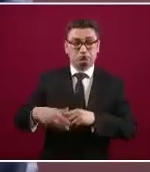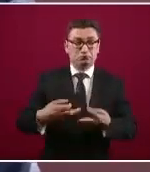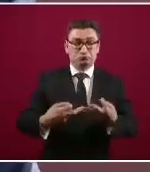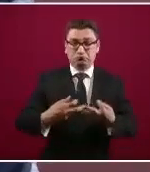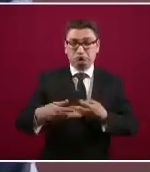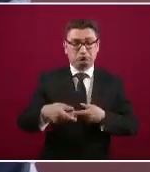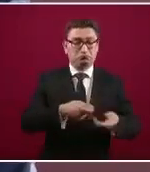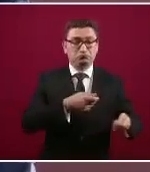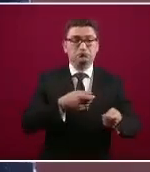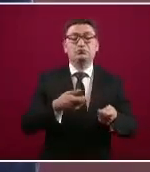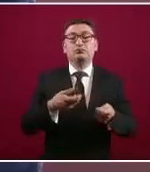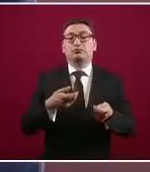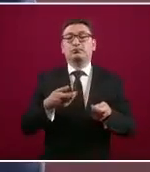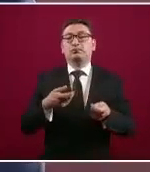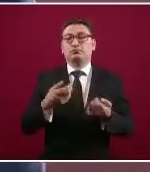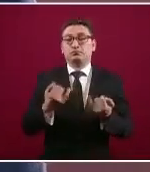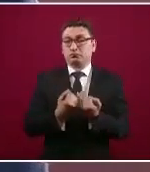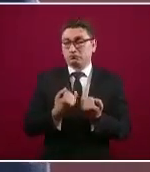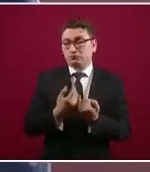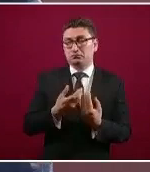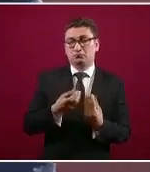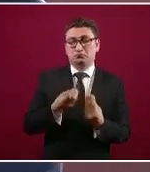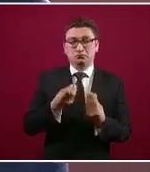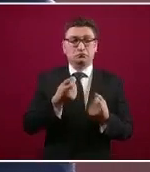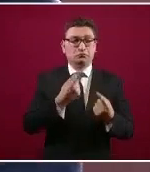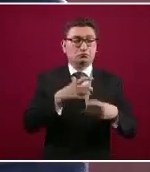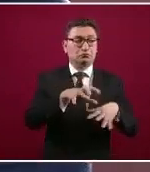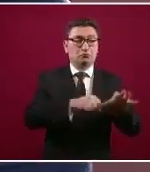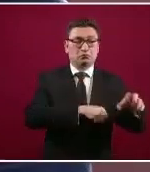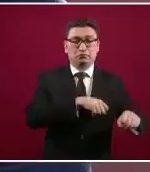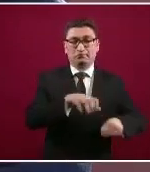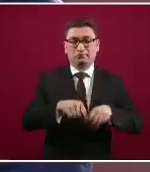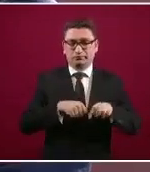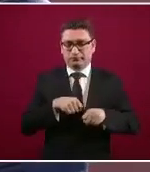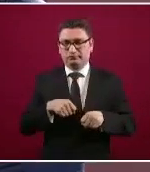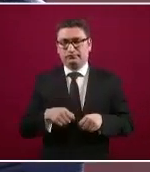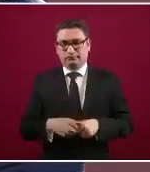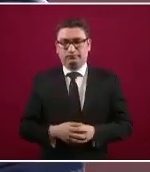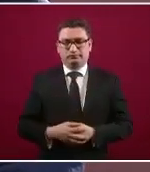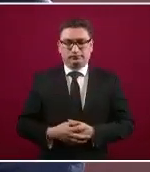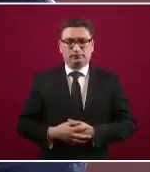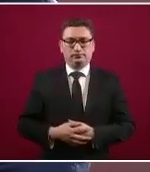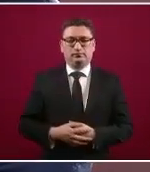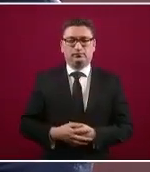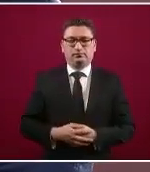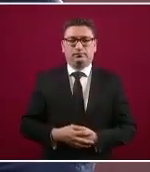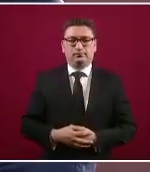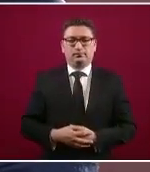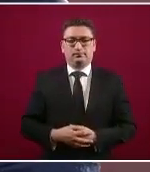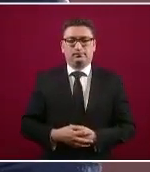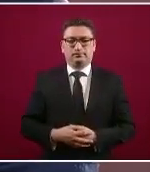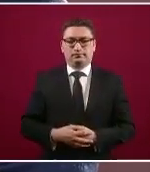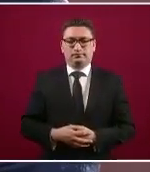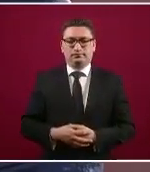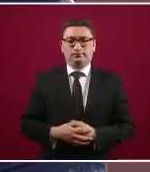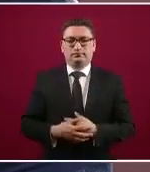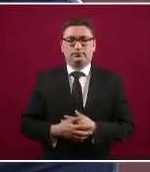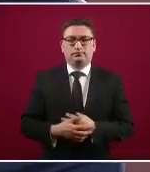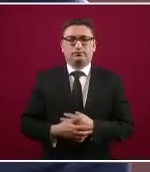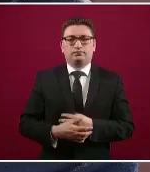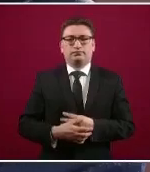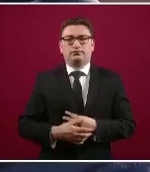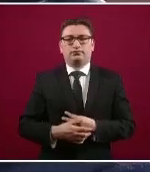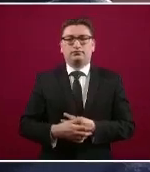entregado y muchas veces se habían apropiado en beneficio de grandes